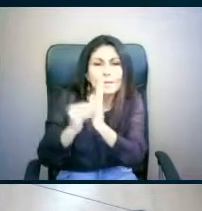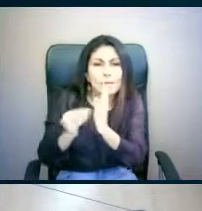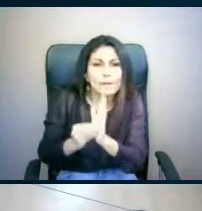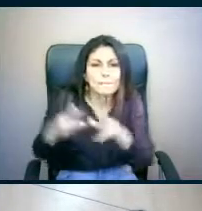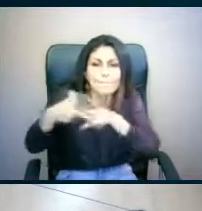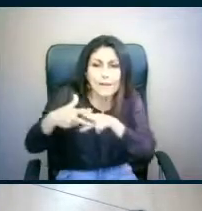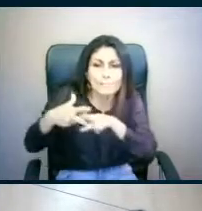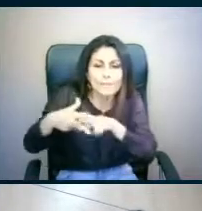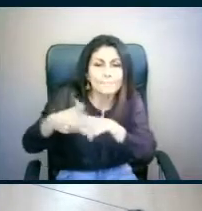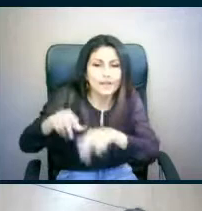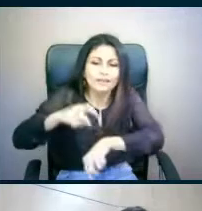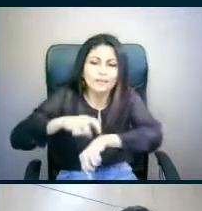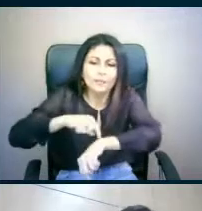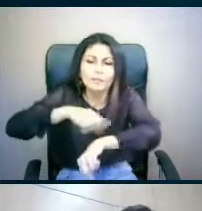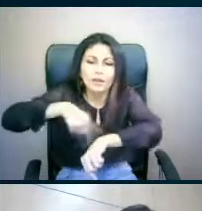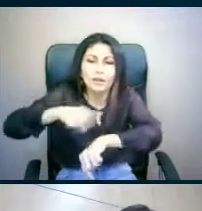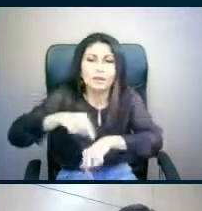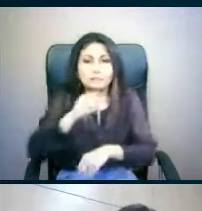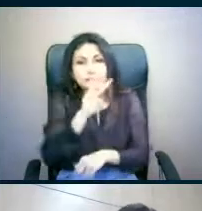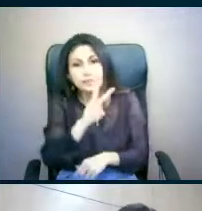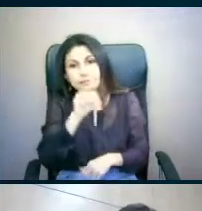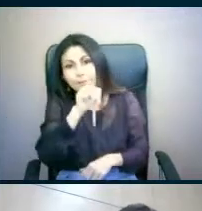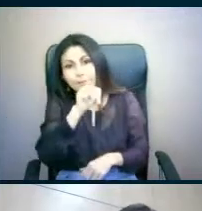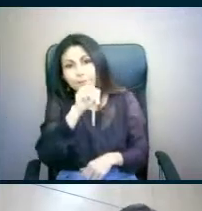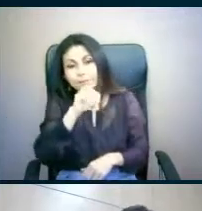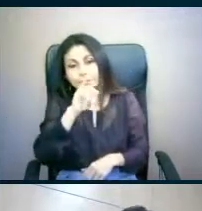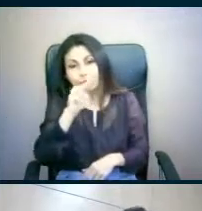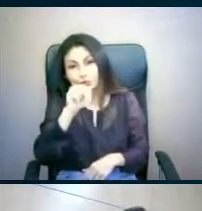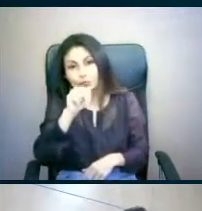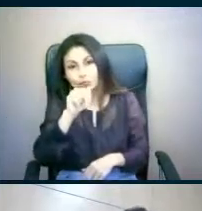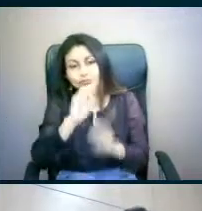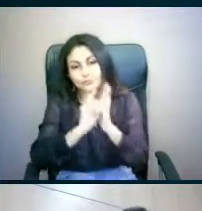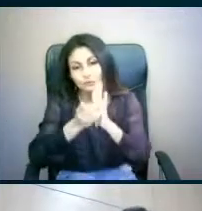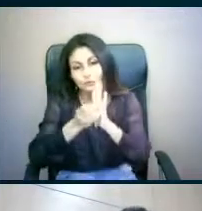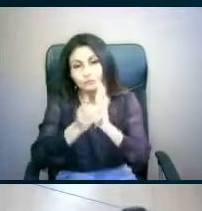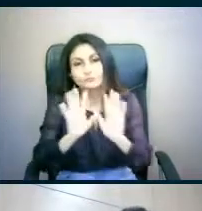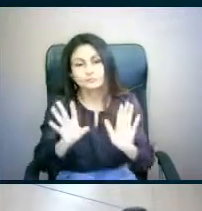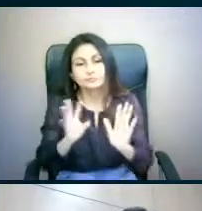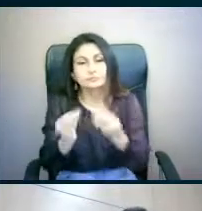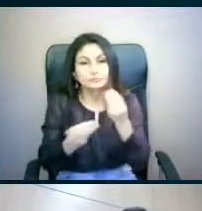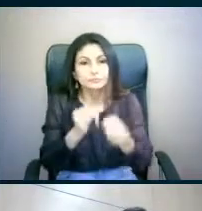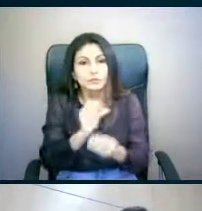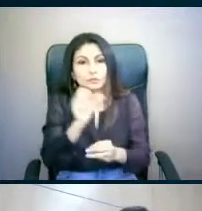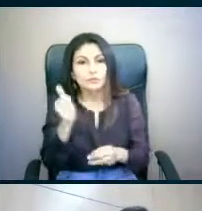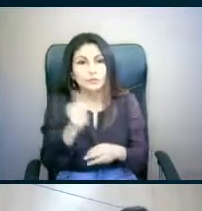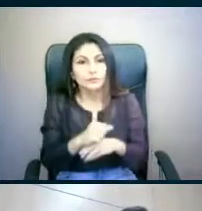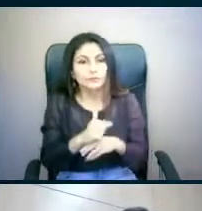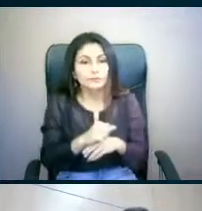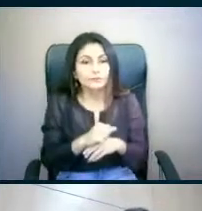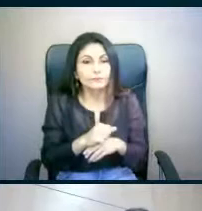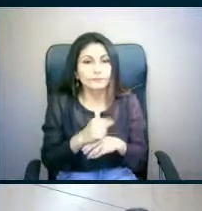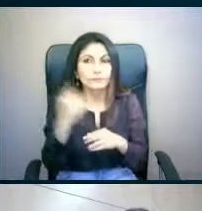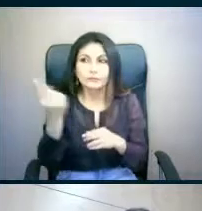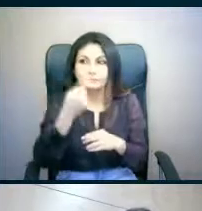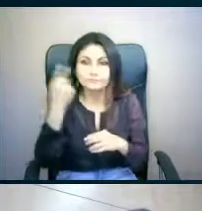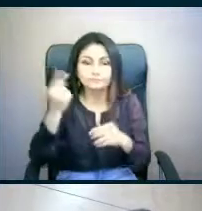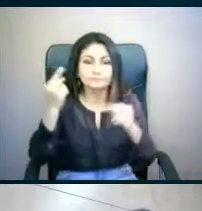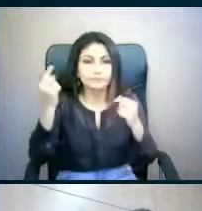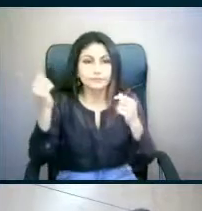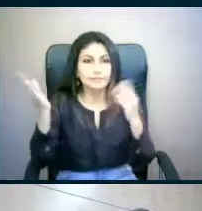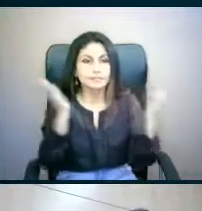igual a 3 minutos. La SEP, que es la Autoridad Nacional de los Servicios Públicos en